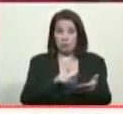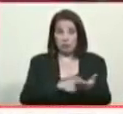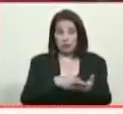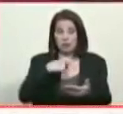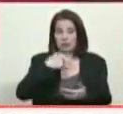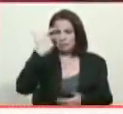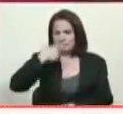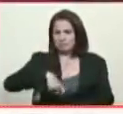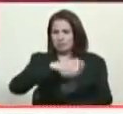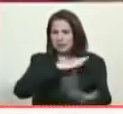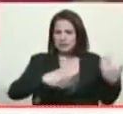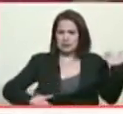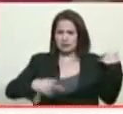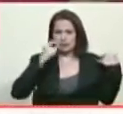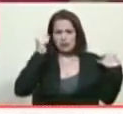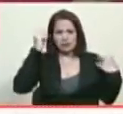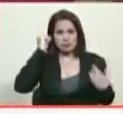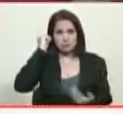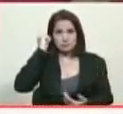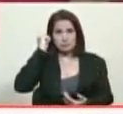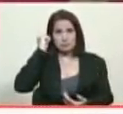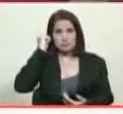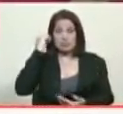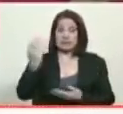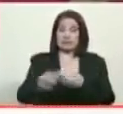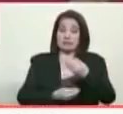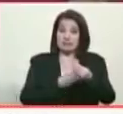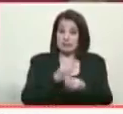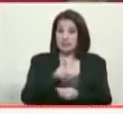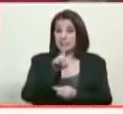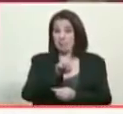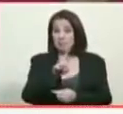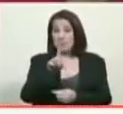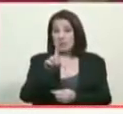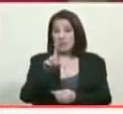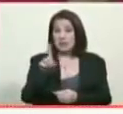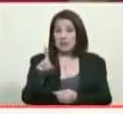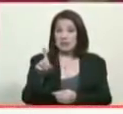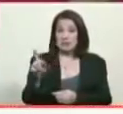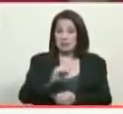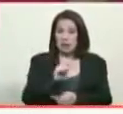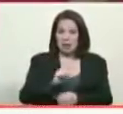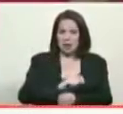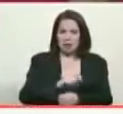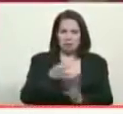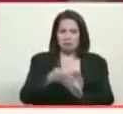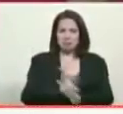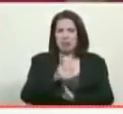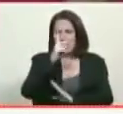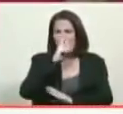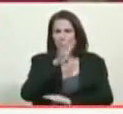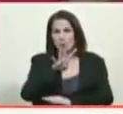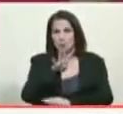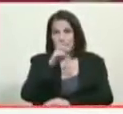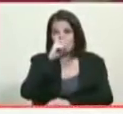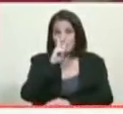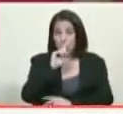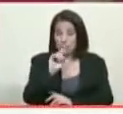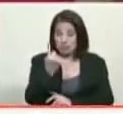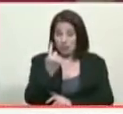del presidente o la presidenta de la República se produce durante los primeros 4 años del periodo constitucional, los